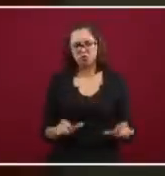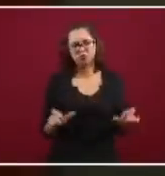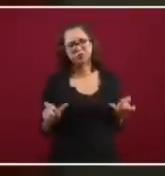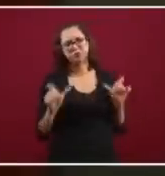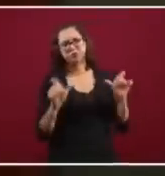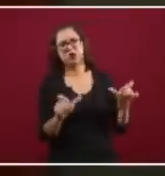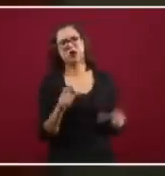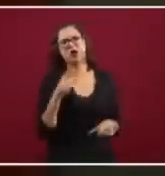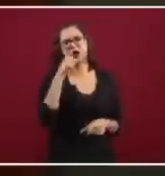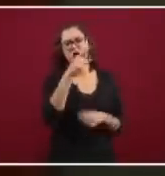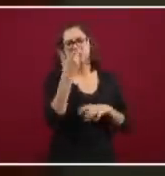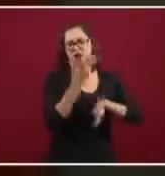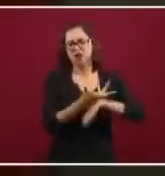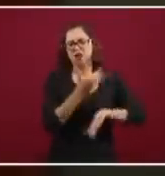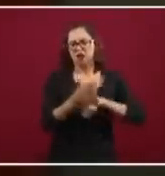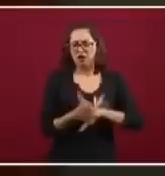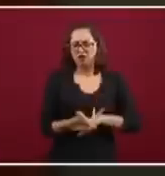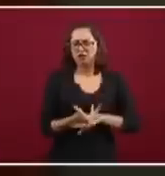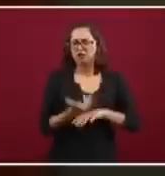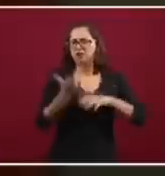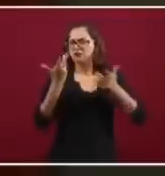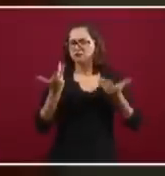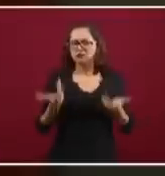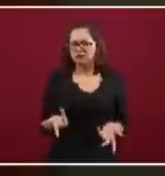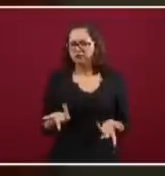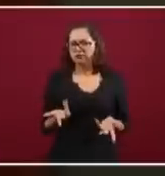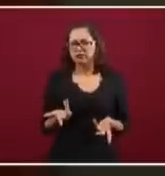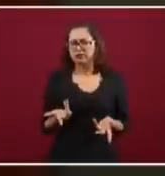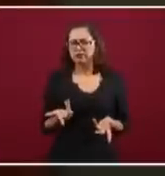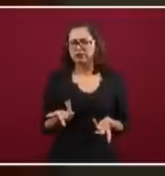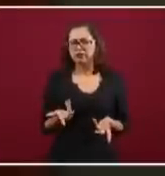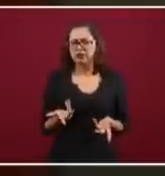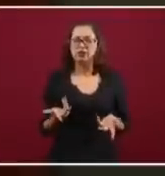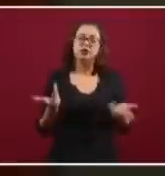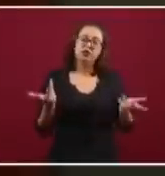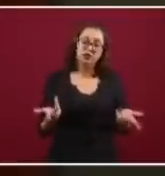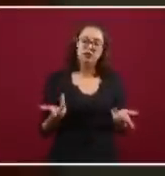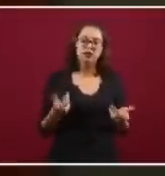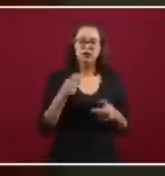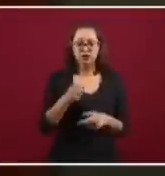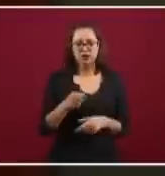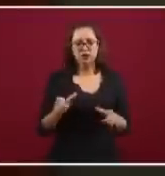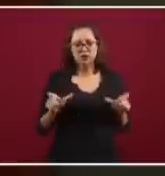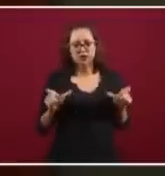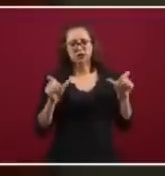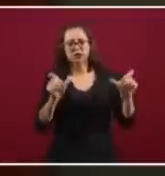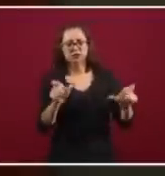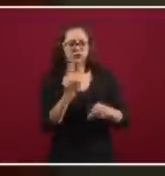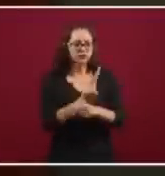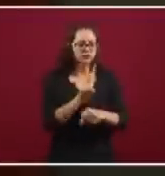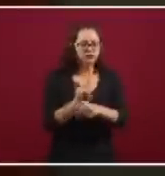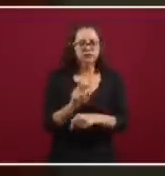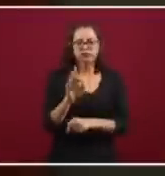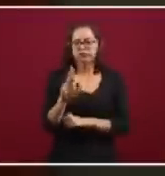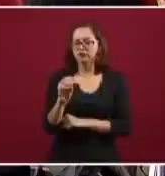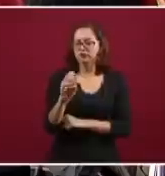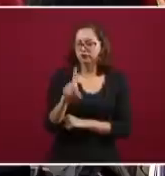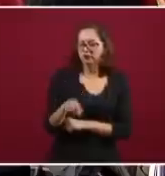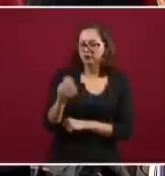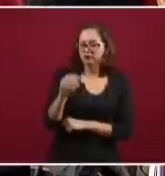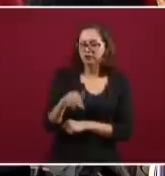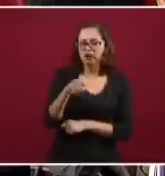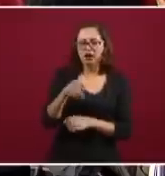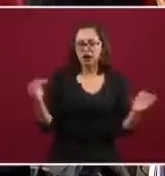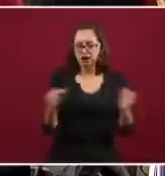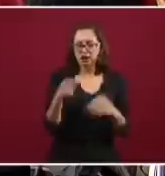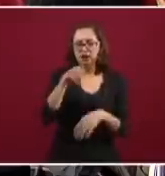Estados Unidos o cómo va a operar este operativo denominado Frozen? ¿Cómo va a ser? Si nos puede dar detalles y si me permitiría